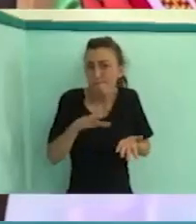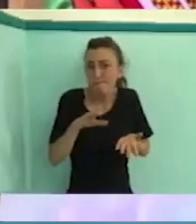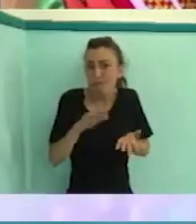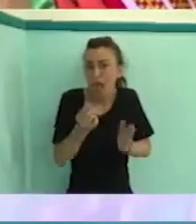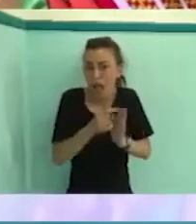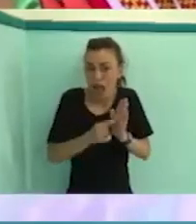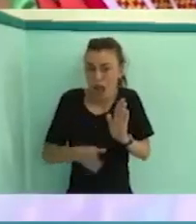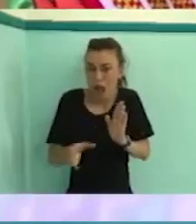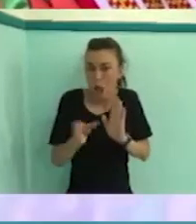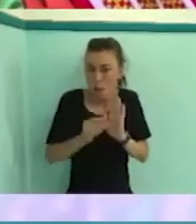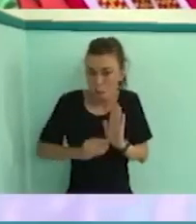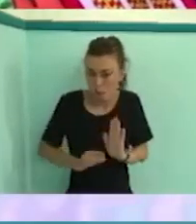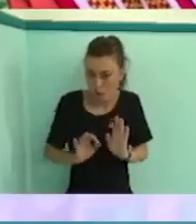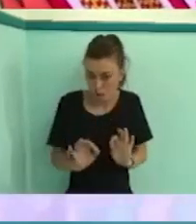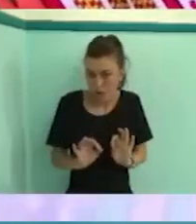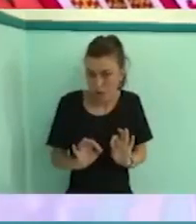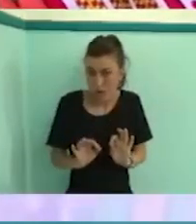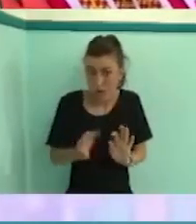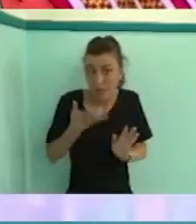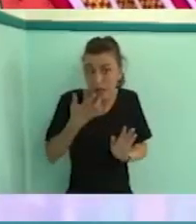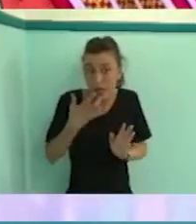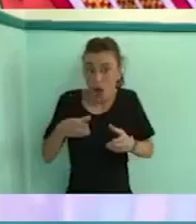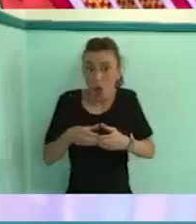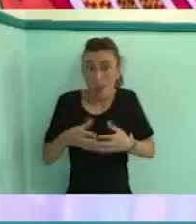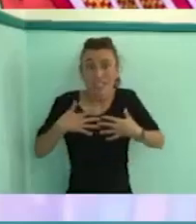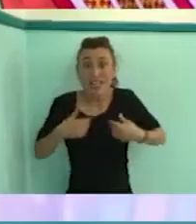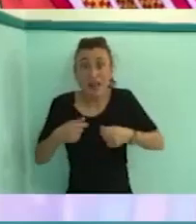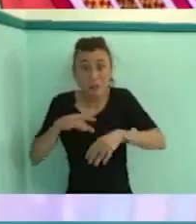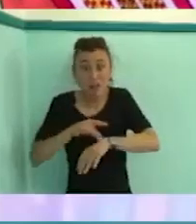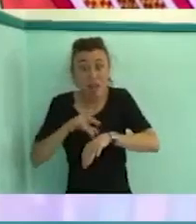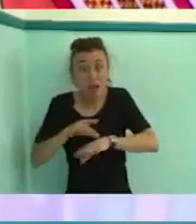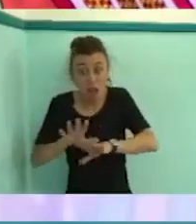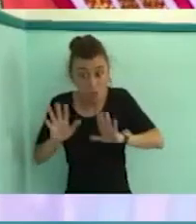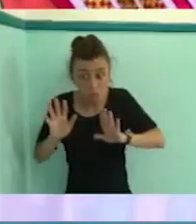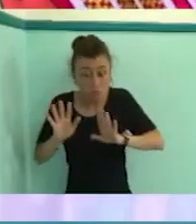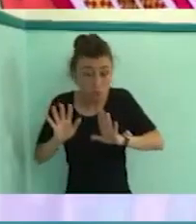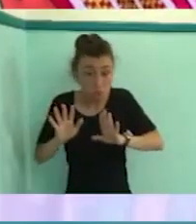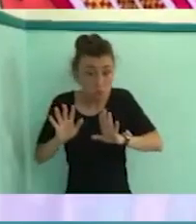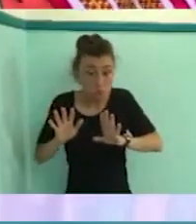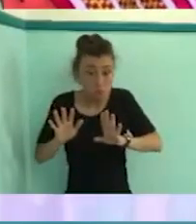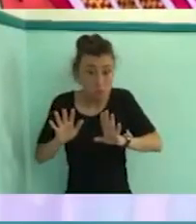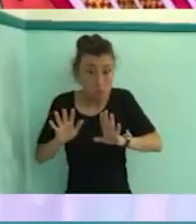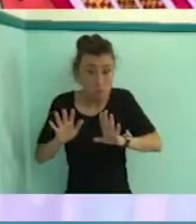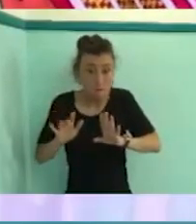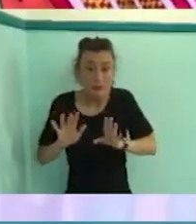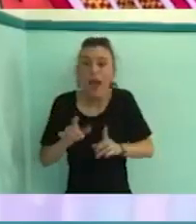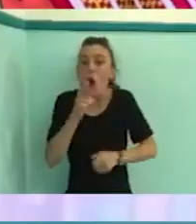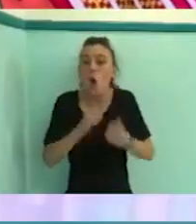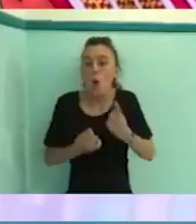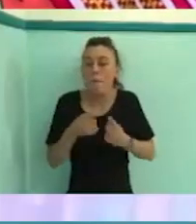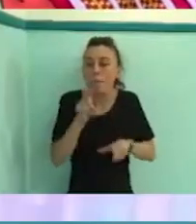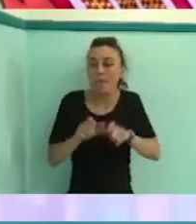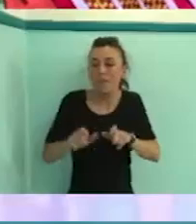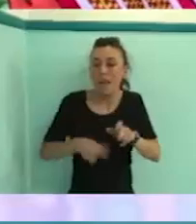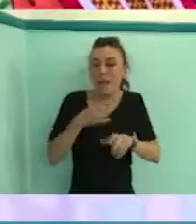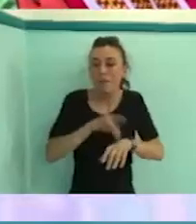alguien aquí de la comunidad sanitaria no de la comunidad médica eso es importante lo que no puede seguir pasando Es que haya personas que van al médico por una dolencia x